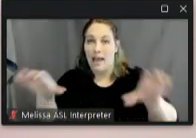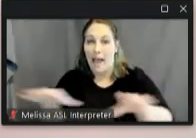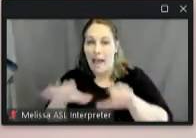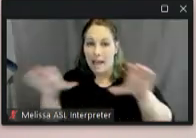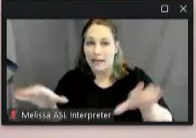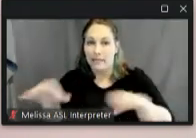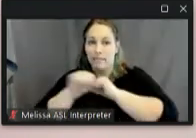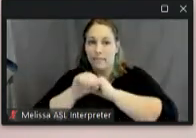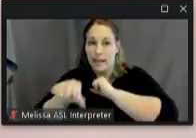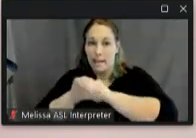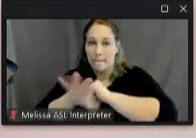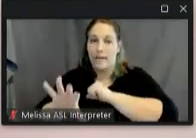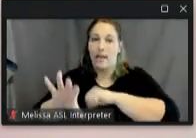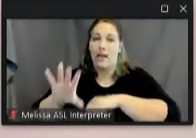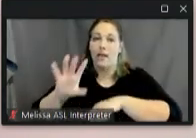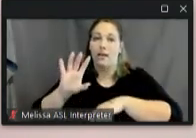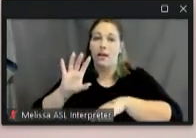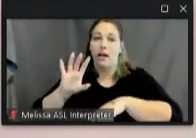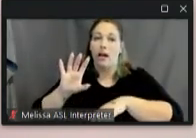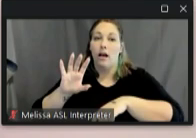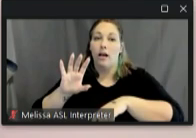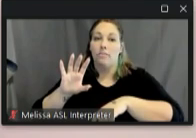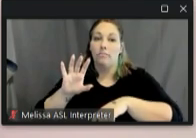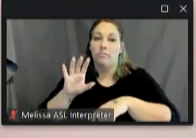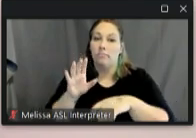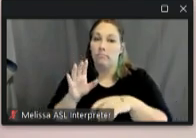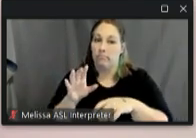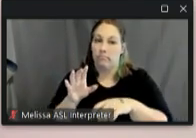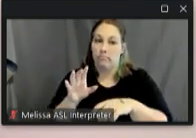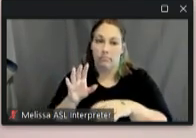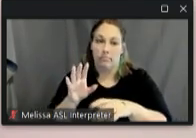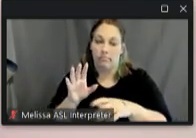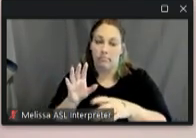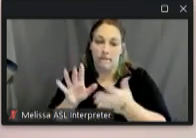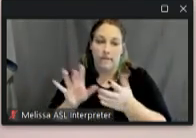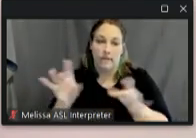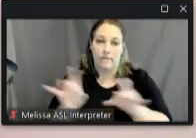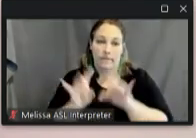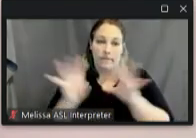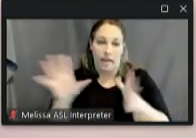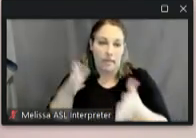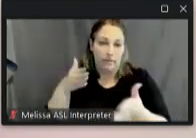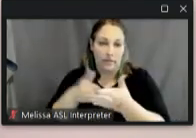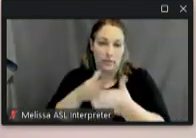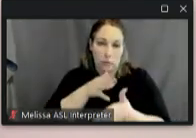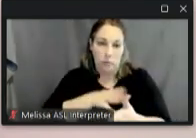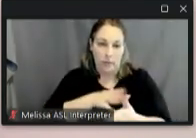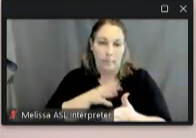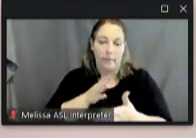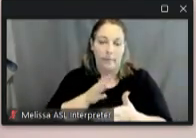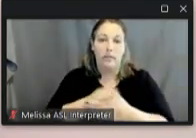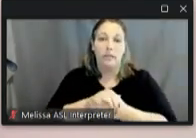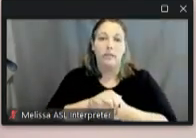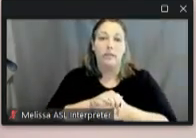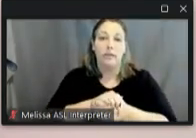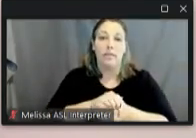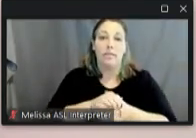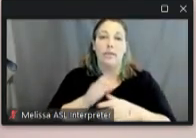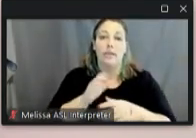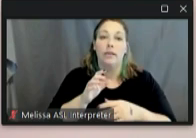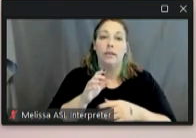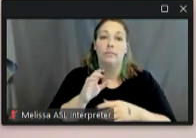en el 2022, instruyó a la Secretaría de Relaciones Exteriores y Cooperación Internacional remitir el